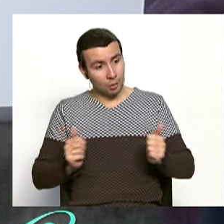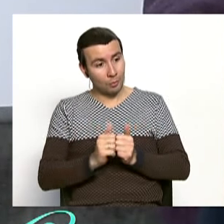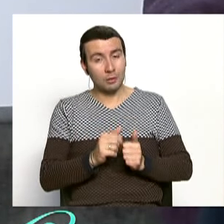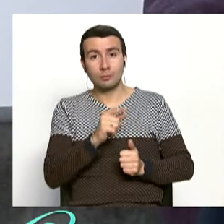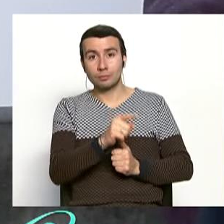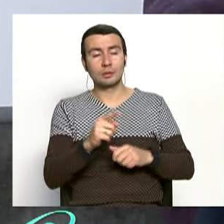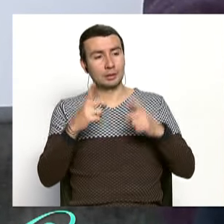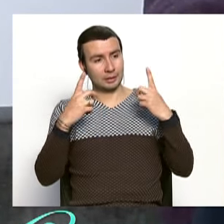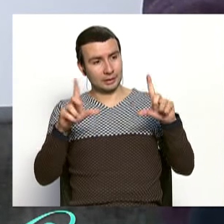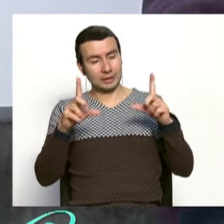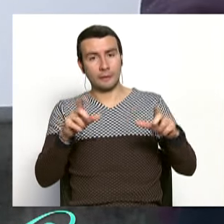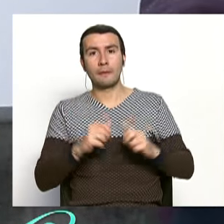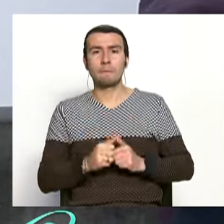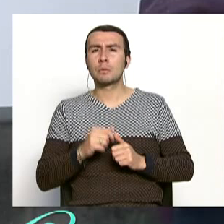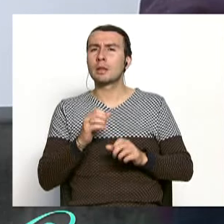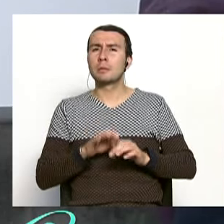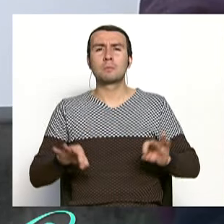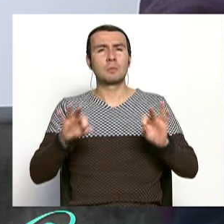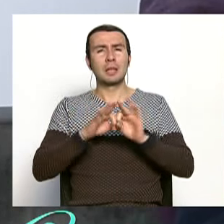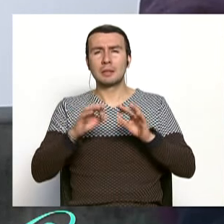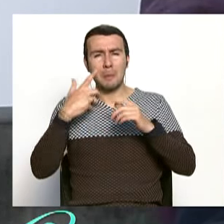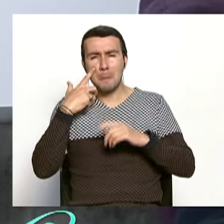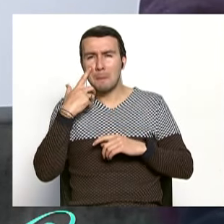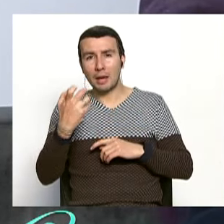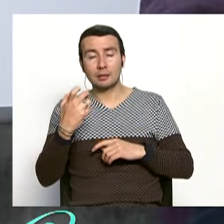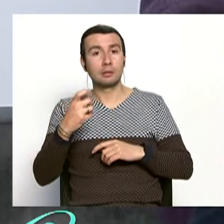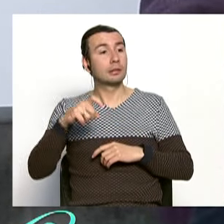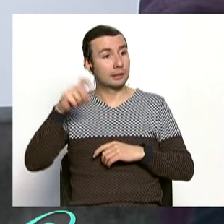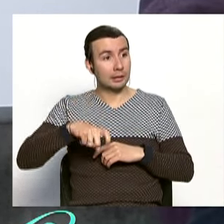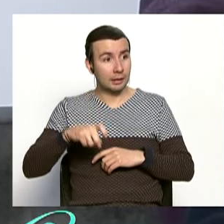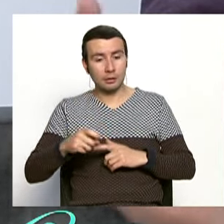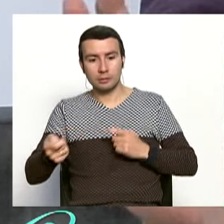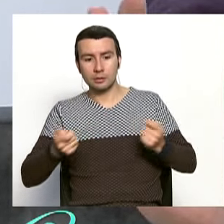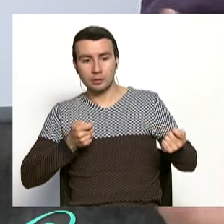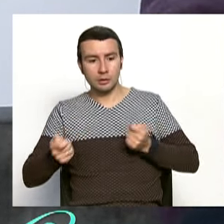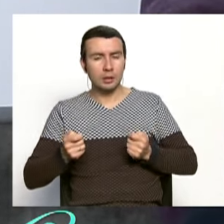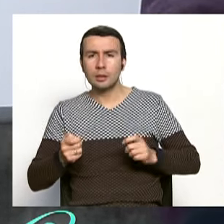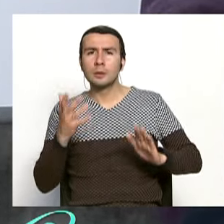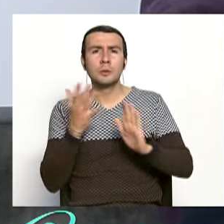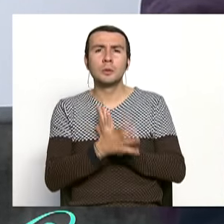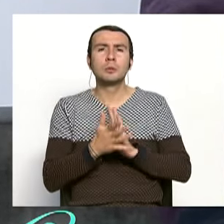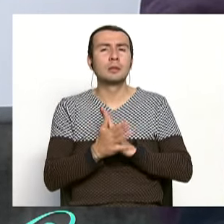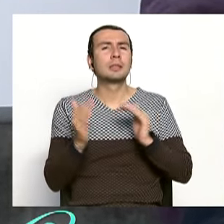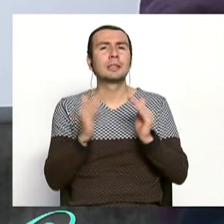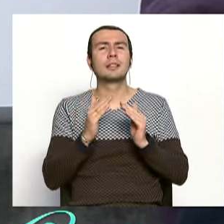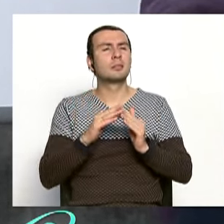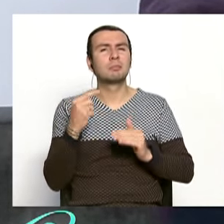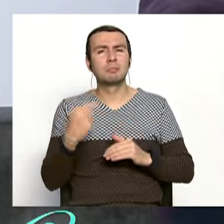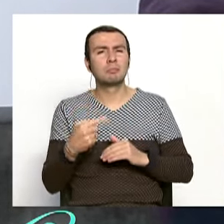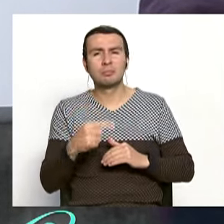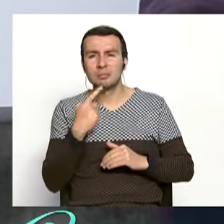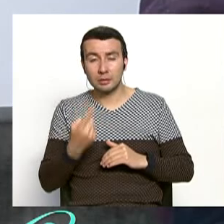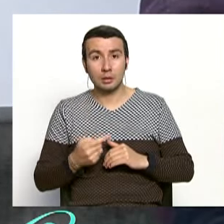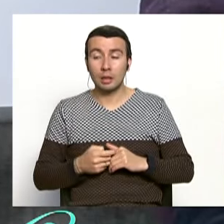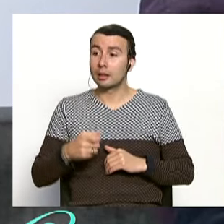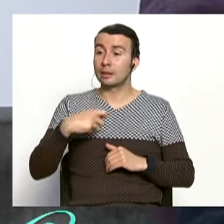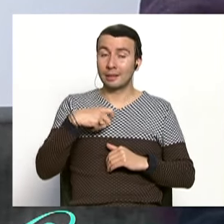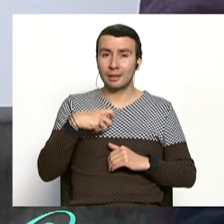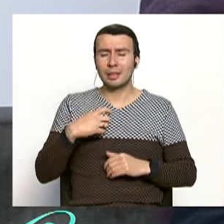televidentes lo más importante que queremos dejar como como mensaje de llevar a casa Es que las pacientes que tienen